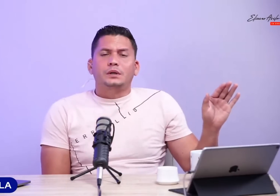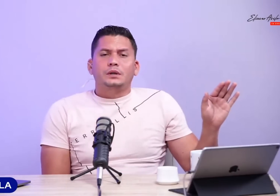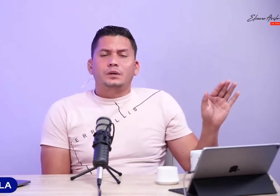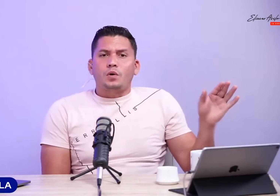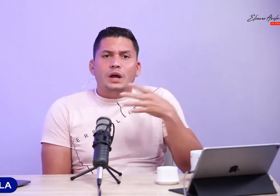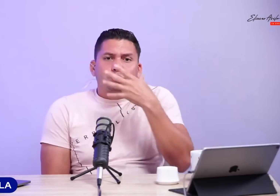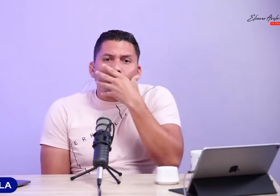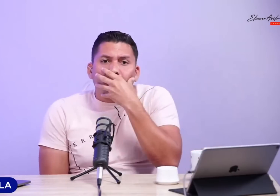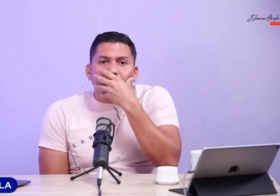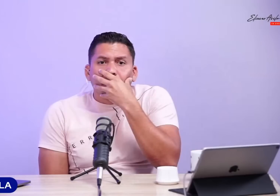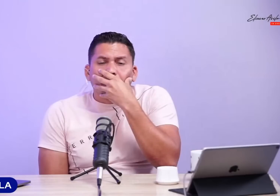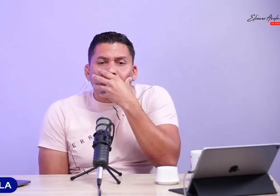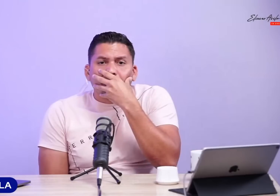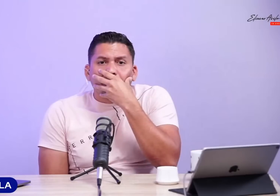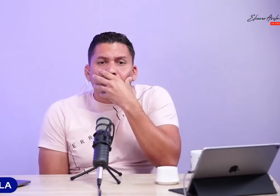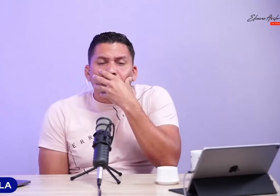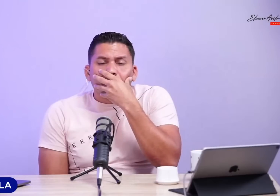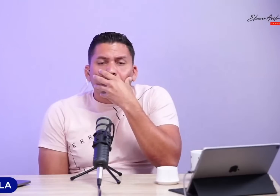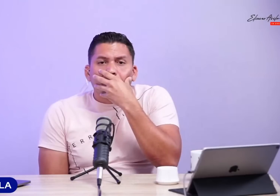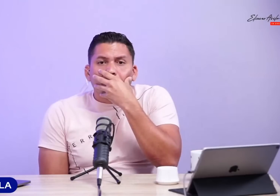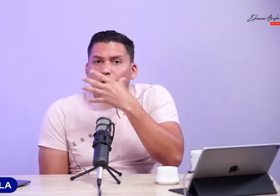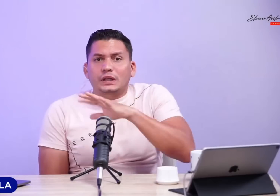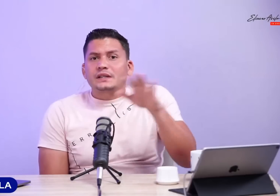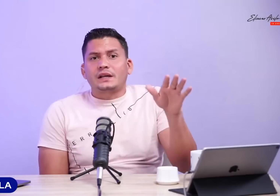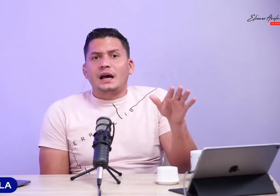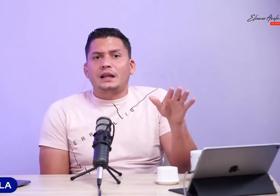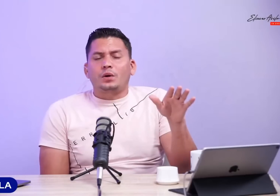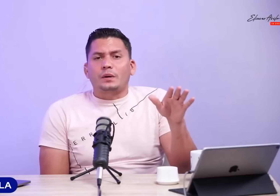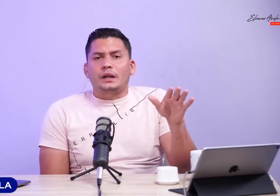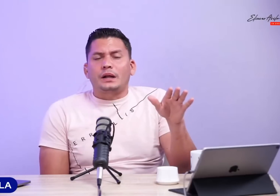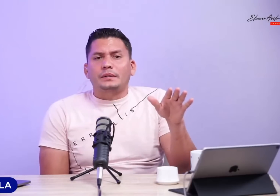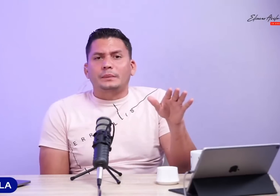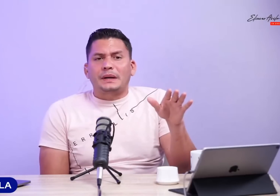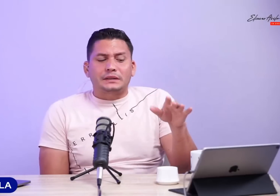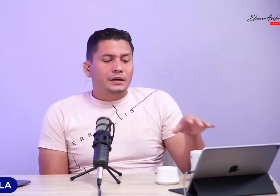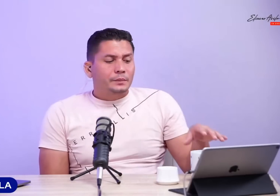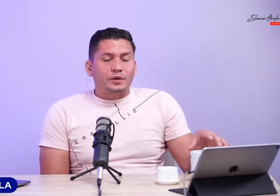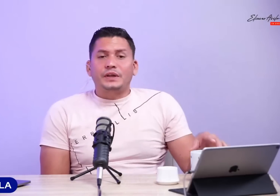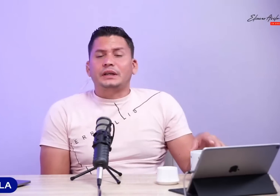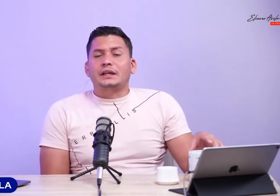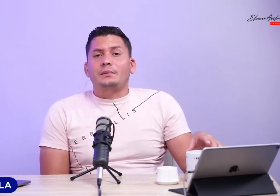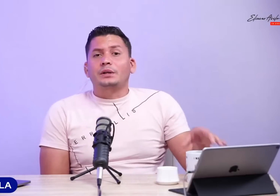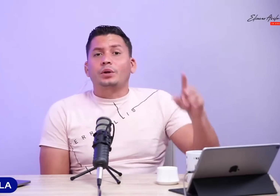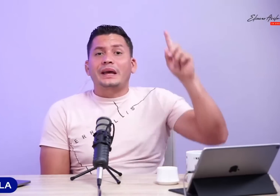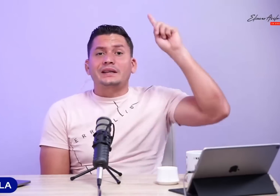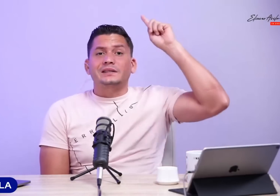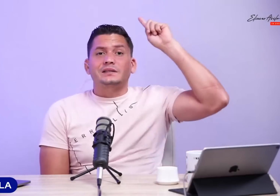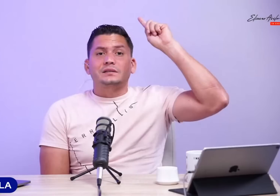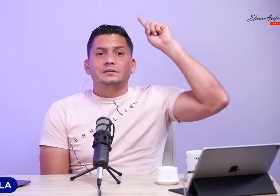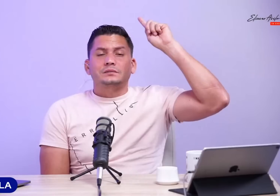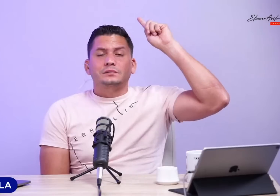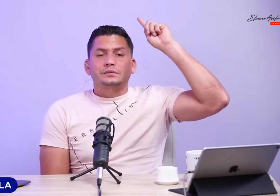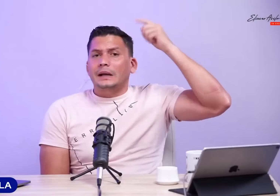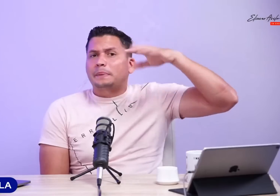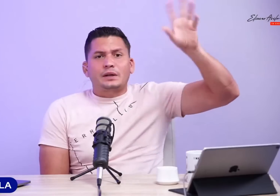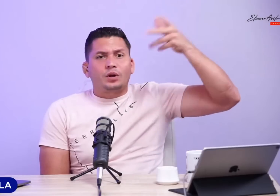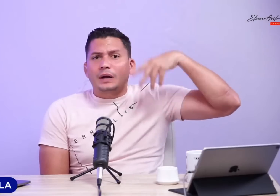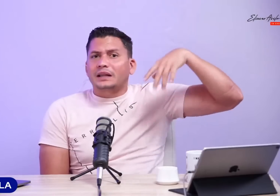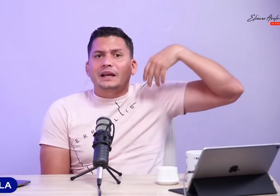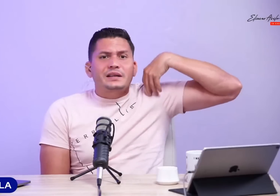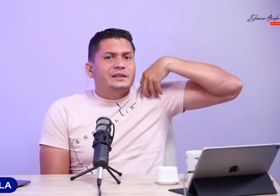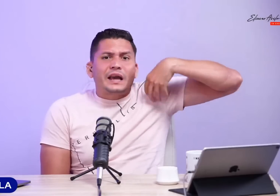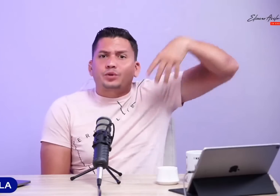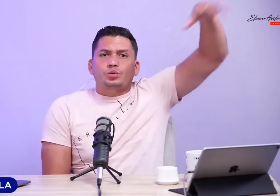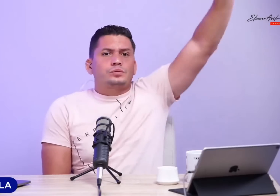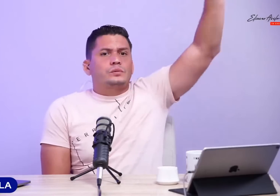con una soga aquí no te dicen nada de lo que verdaderamente pasa pero fíjate que están hablando de X Ya empezaron